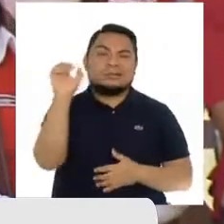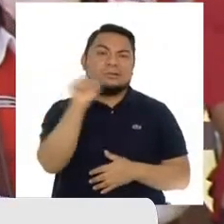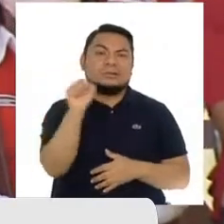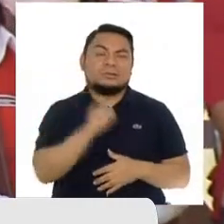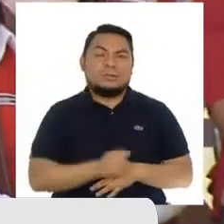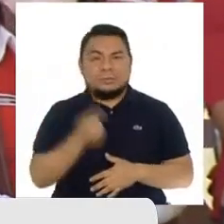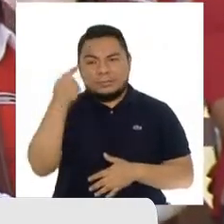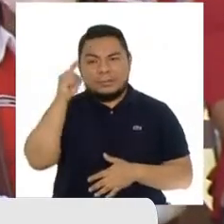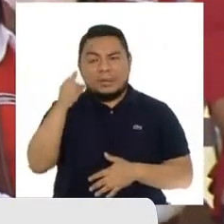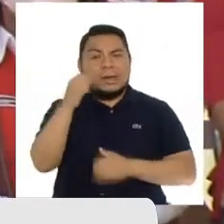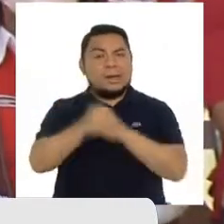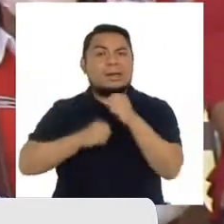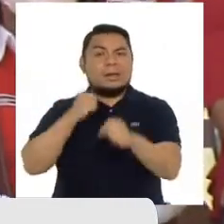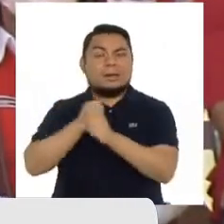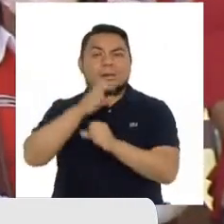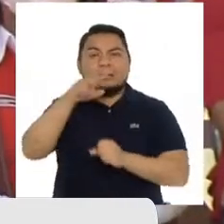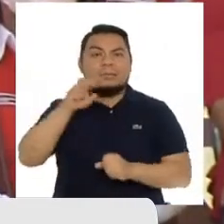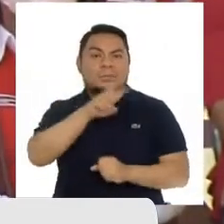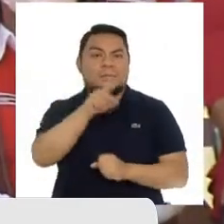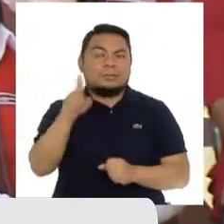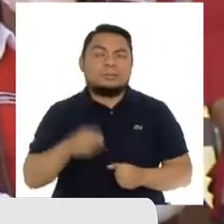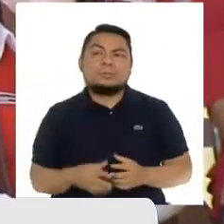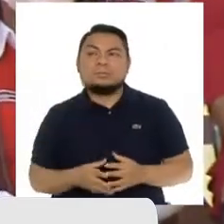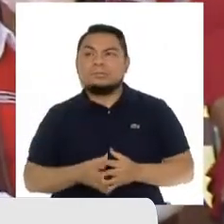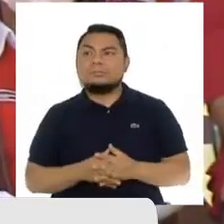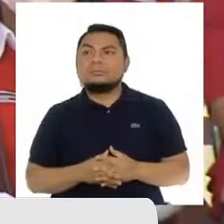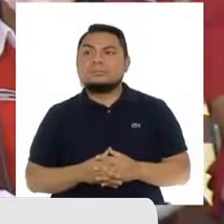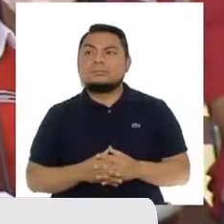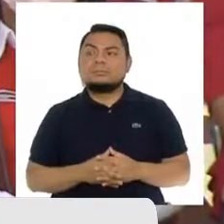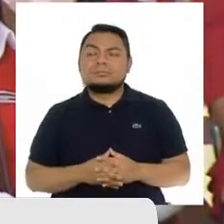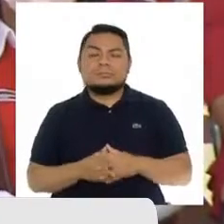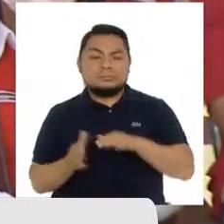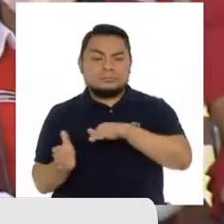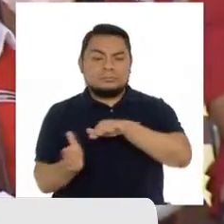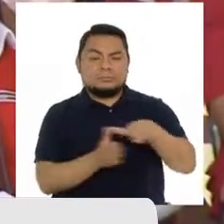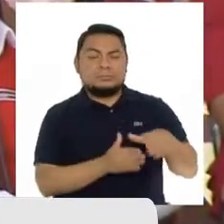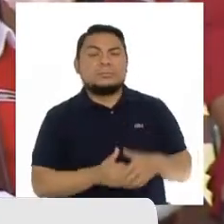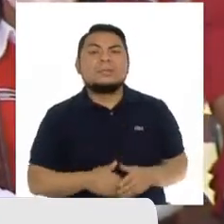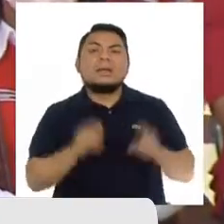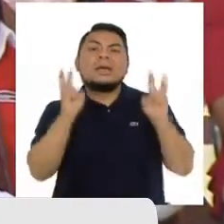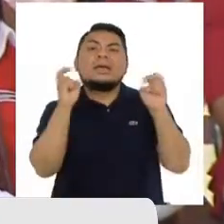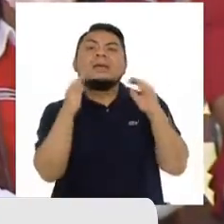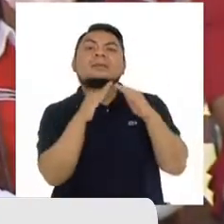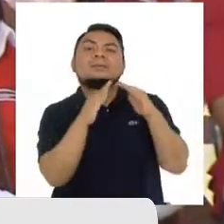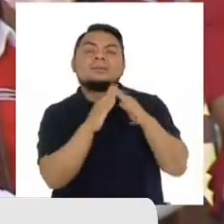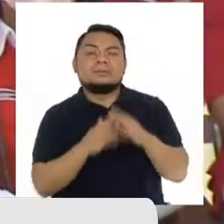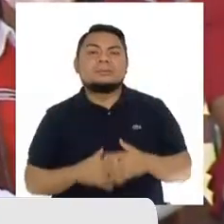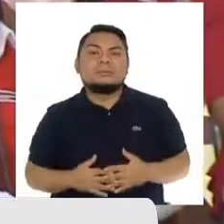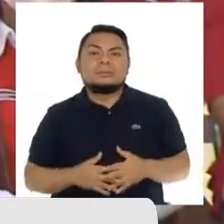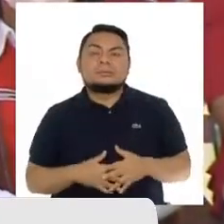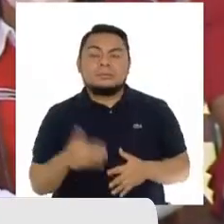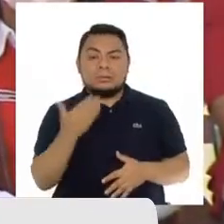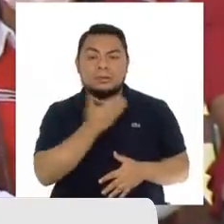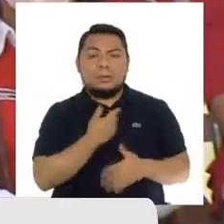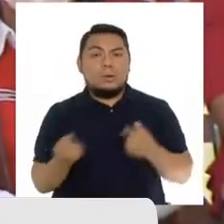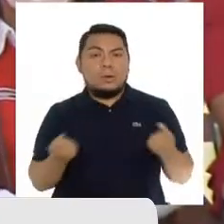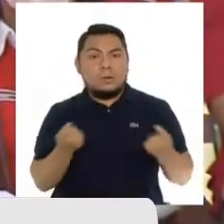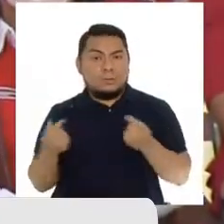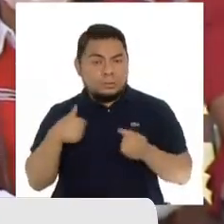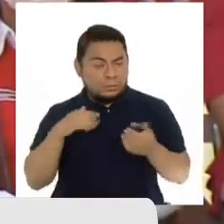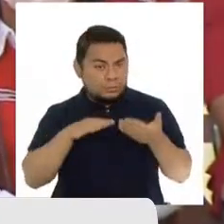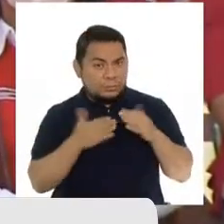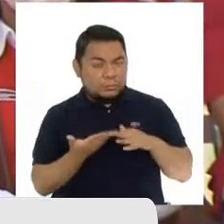soles para el año 2021 en vivienda el gobierno del pueblo